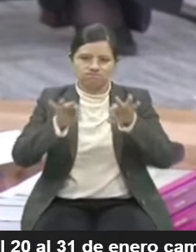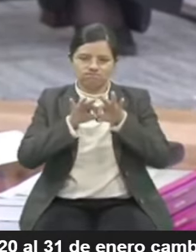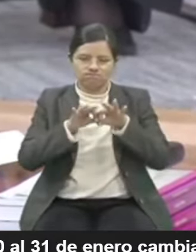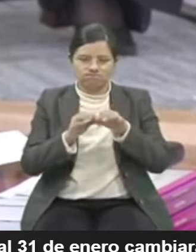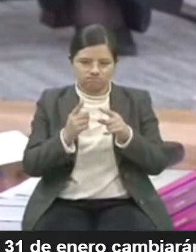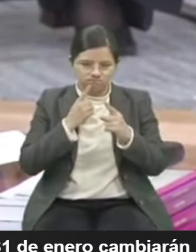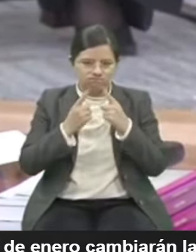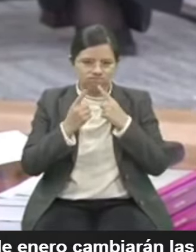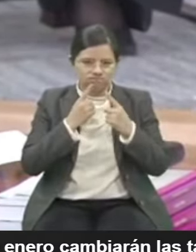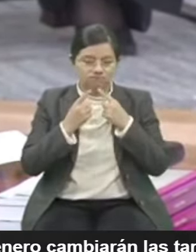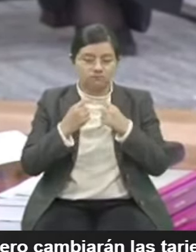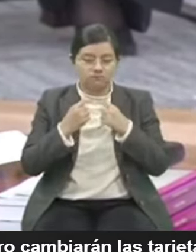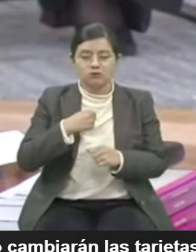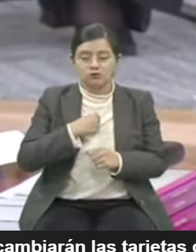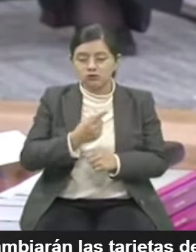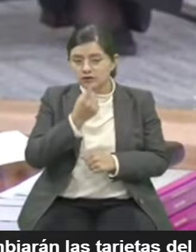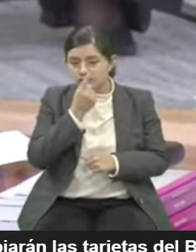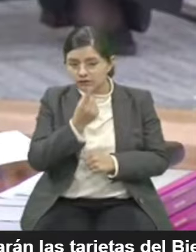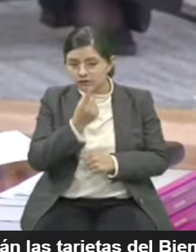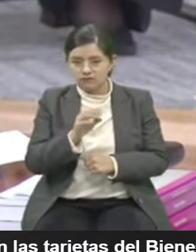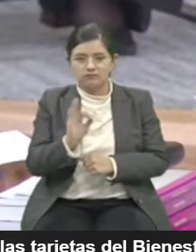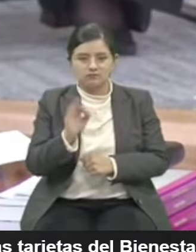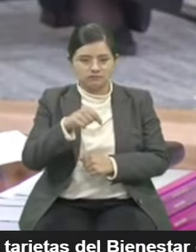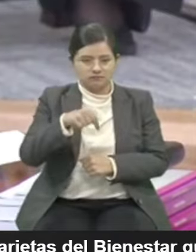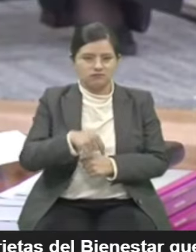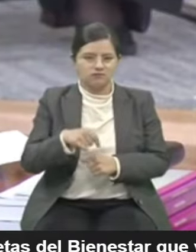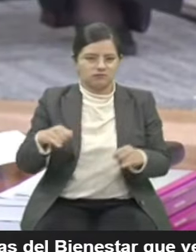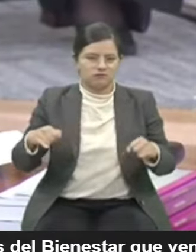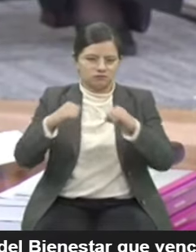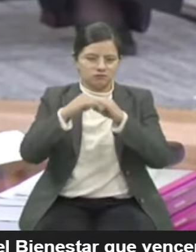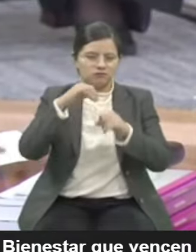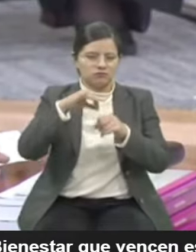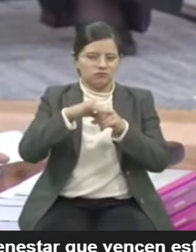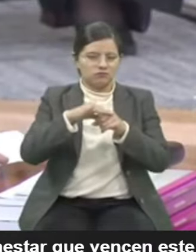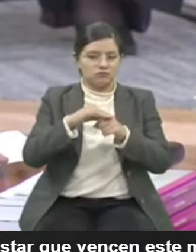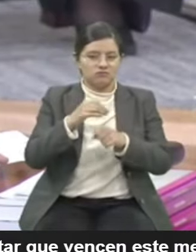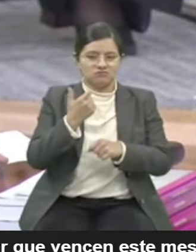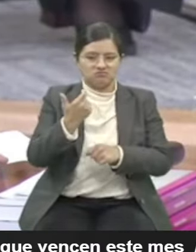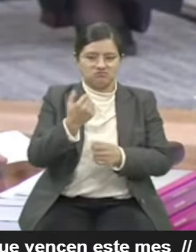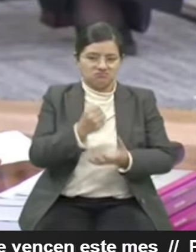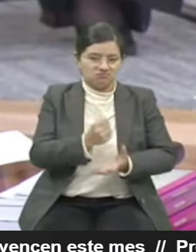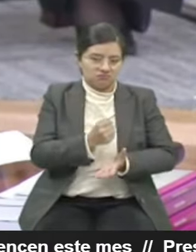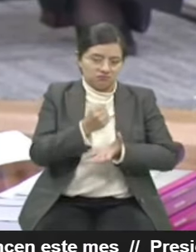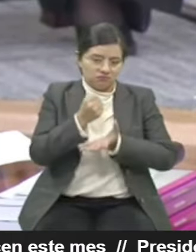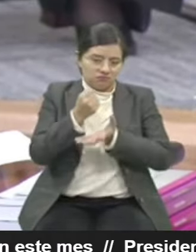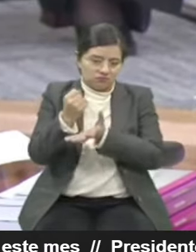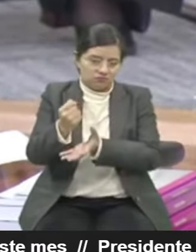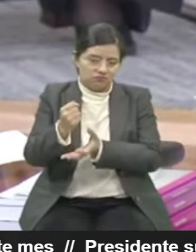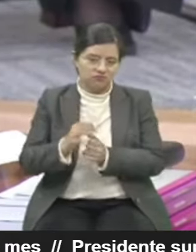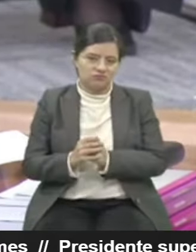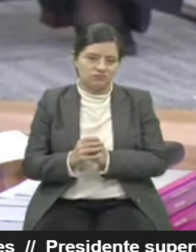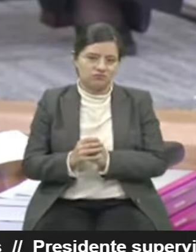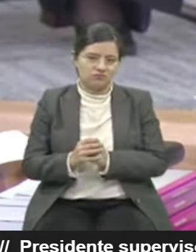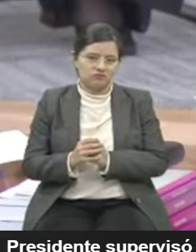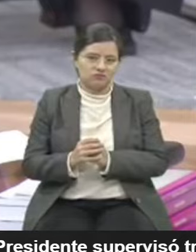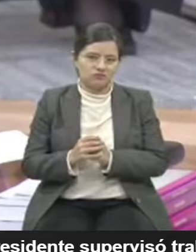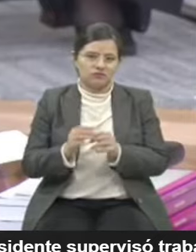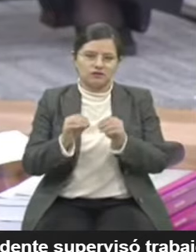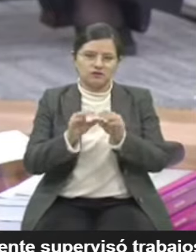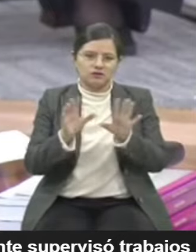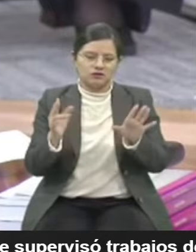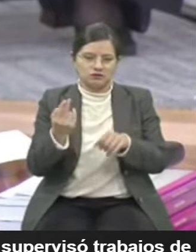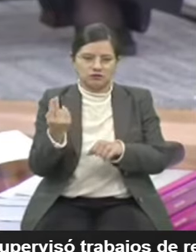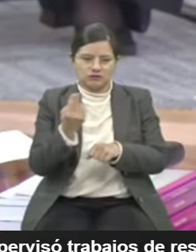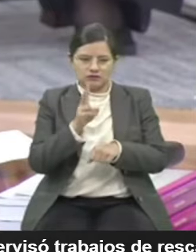yo eh insistí En que si este instituto daba recursos públicos a quien sea tiene claramente que